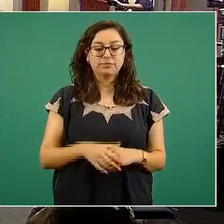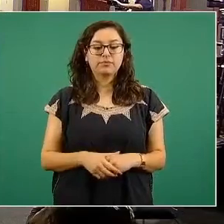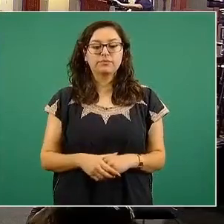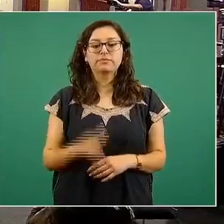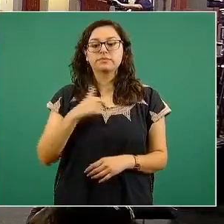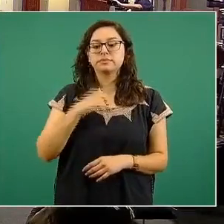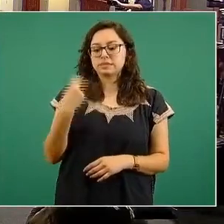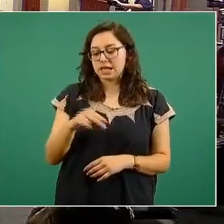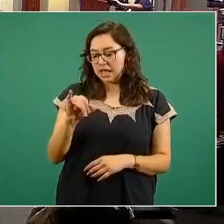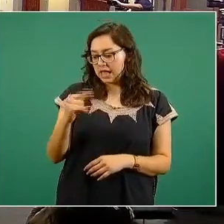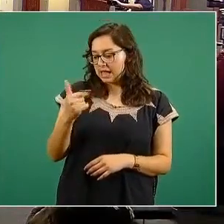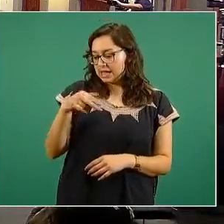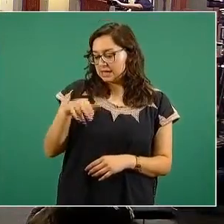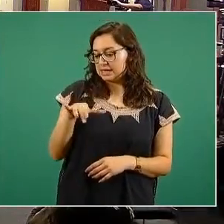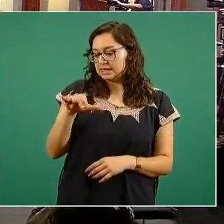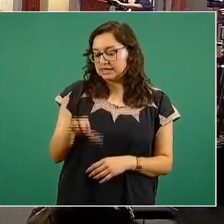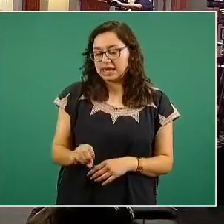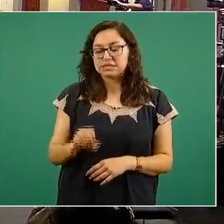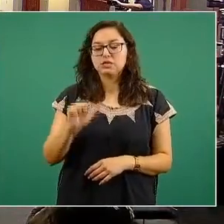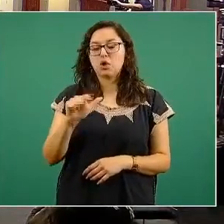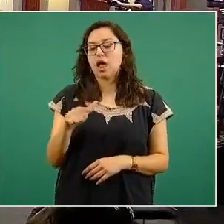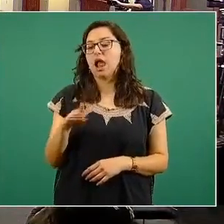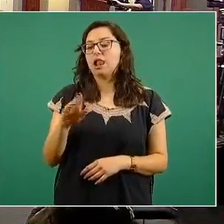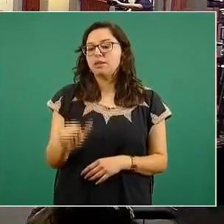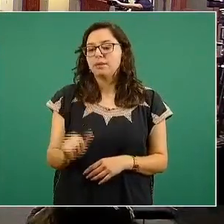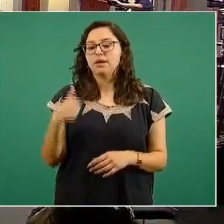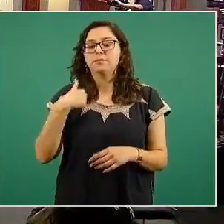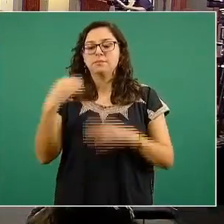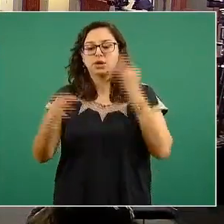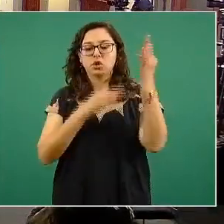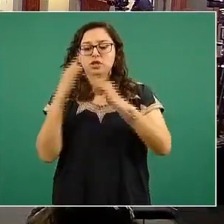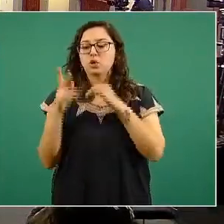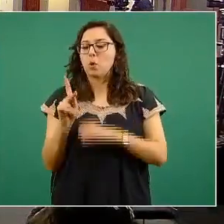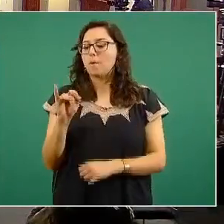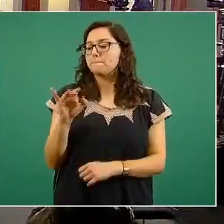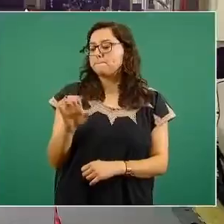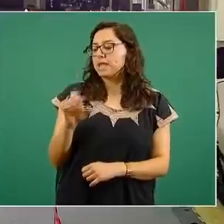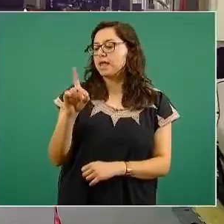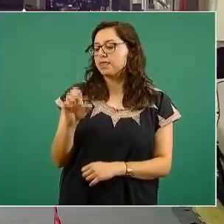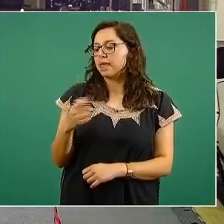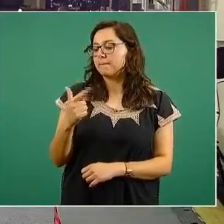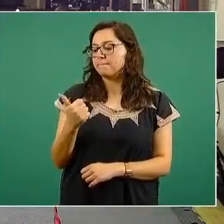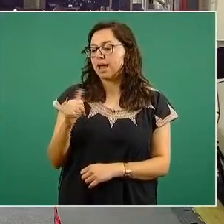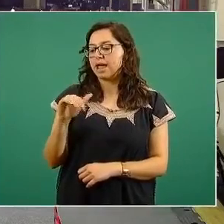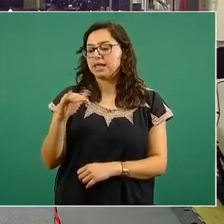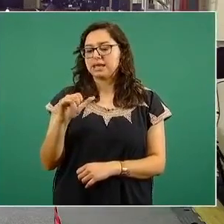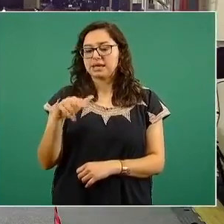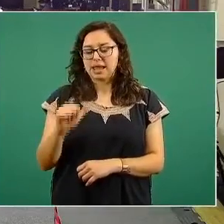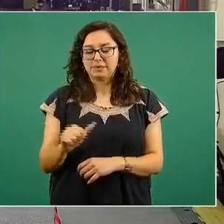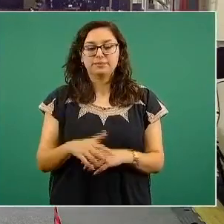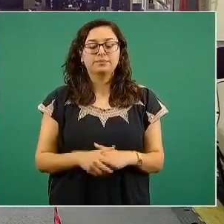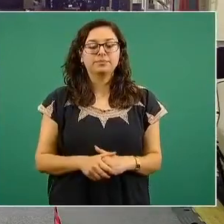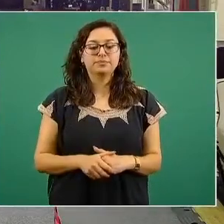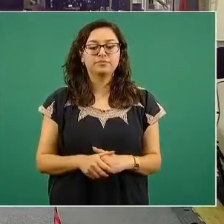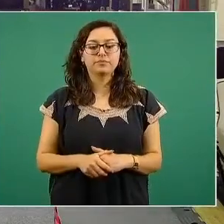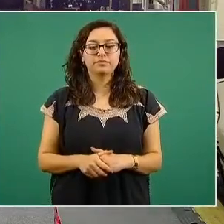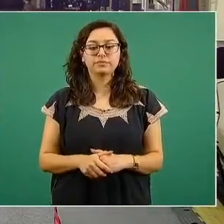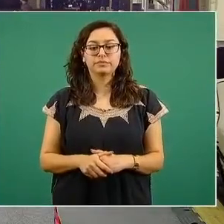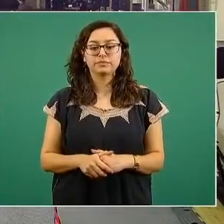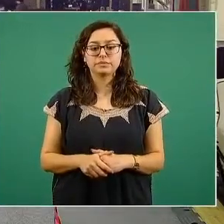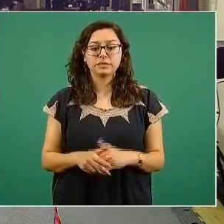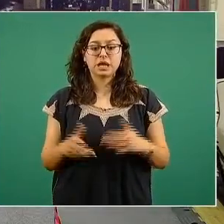Ignacio de Alba, de Pie de Página. Buenas noches. Preguntarle si tienen evaluado cómo ha impactado la pandemia en